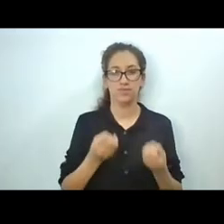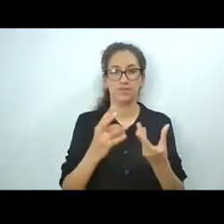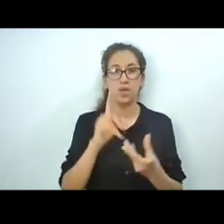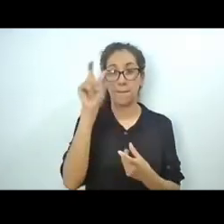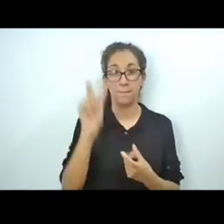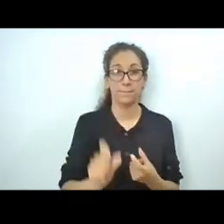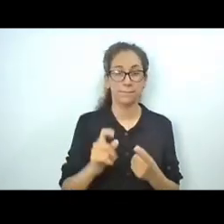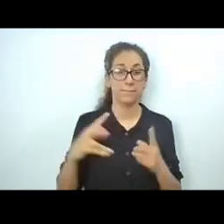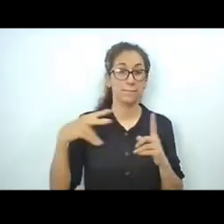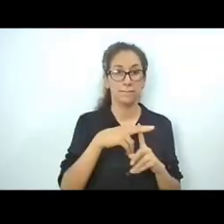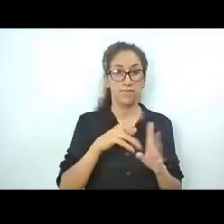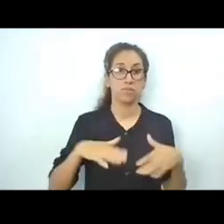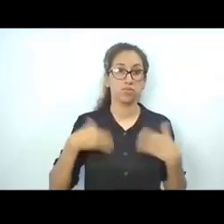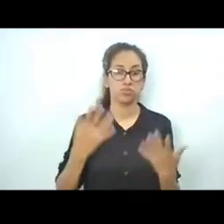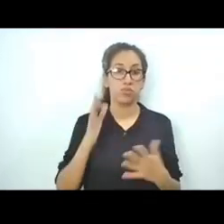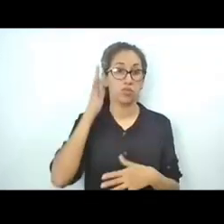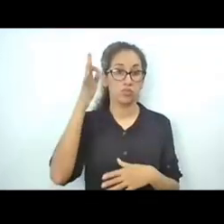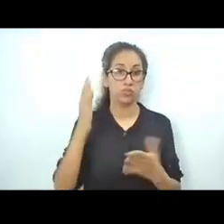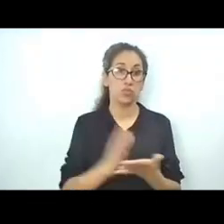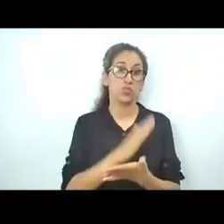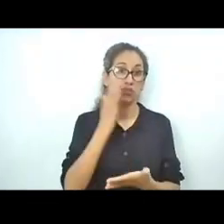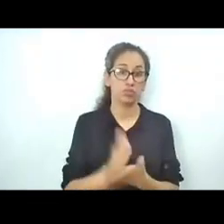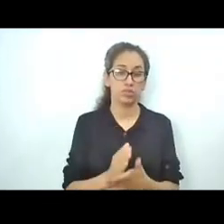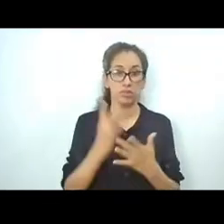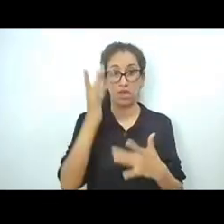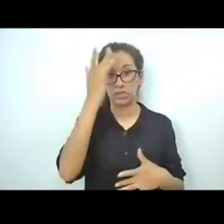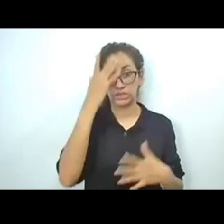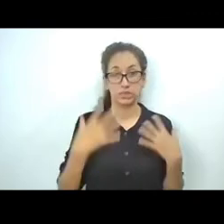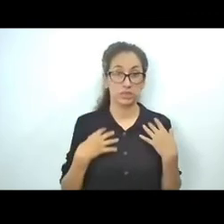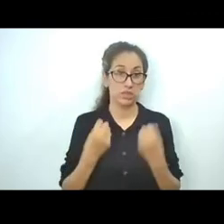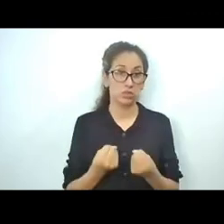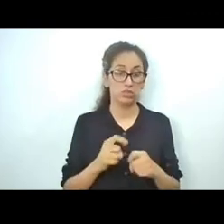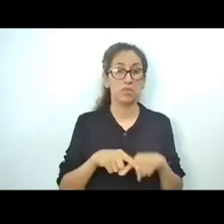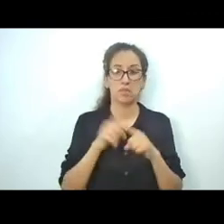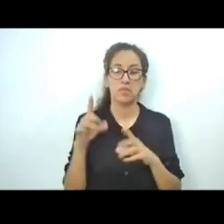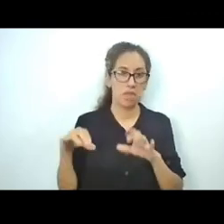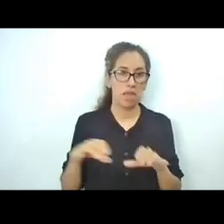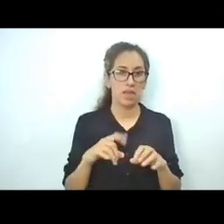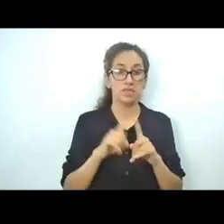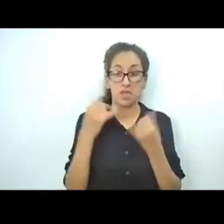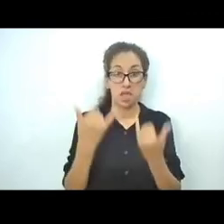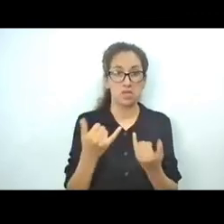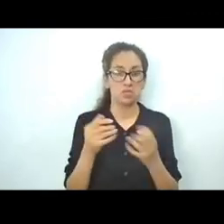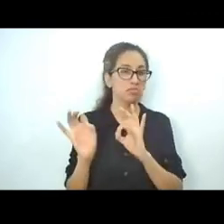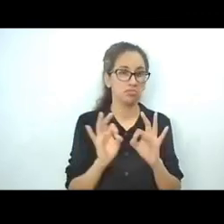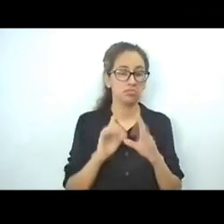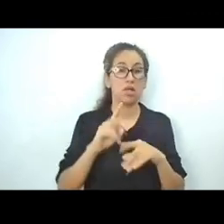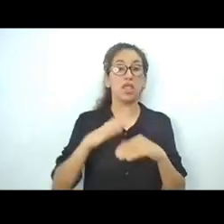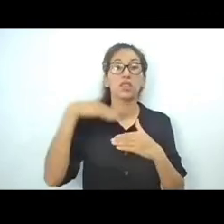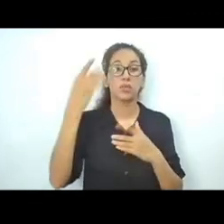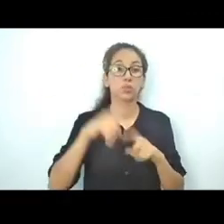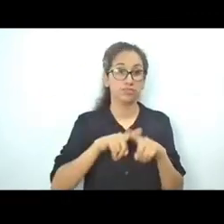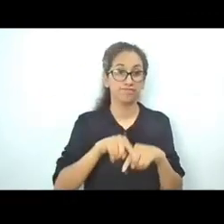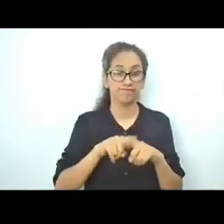no circuncidado vaya a ser en un futuro un problema. A lo mejor lo hace, pero en ese momento habrá que consultarlo.